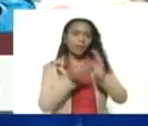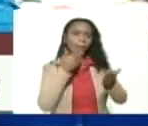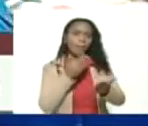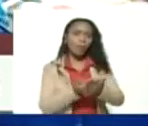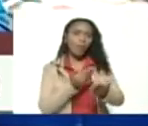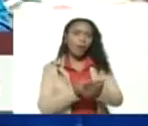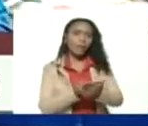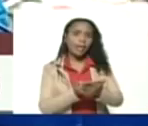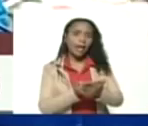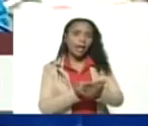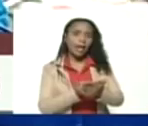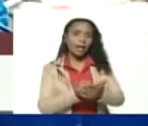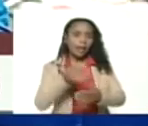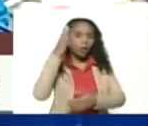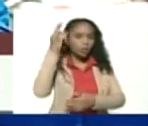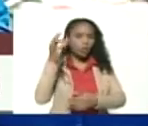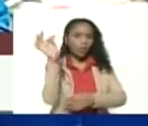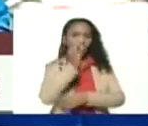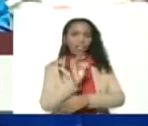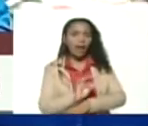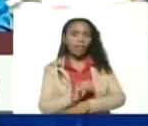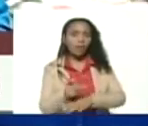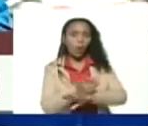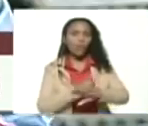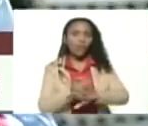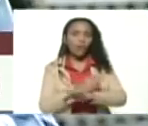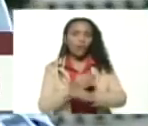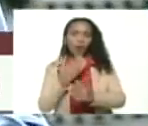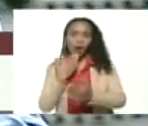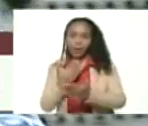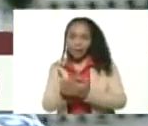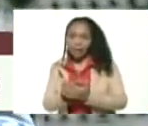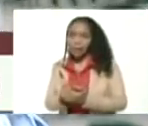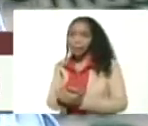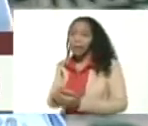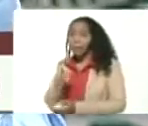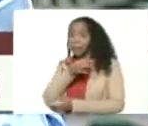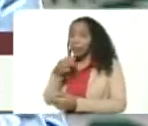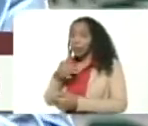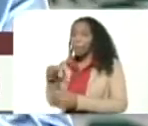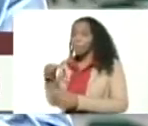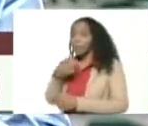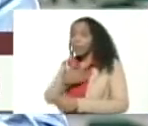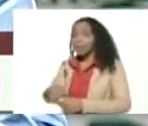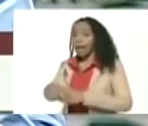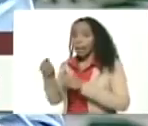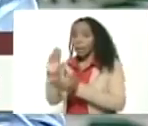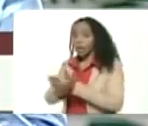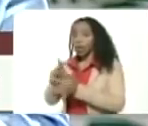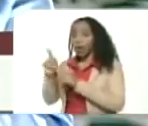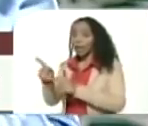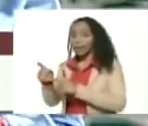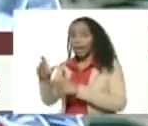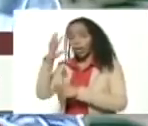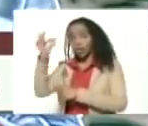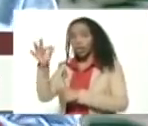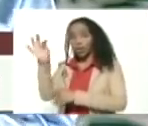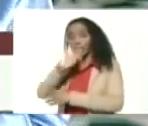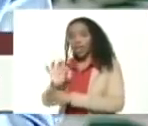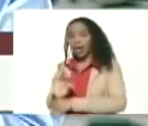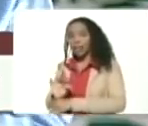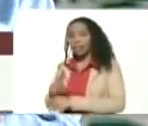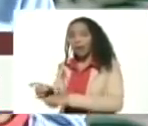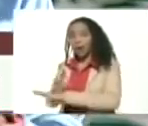trae el Consejo Federal de Gobierno. Muchísimas gracias. En efecto, presidente, aquí lo que estamos poniendo a través del Consejo Federal de